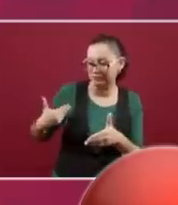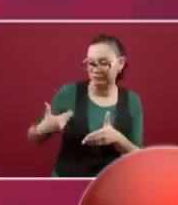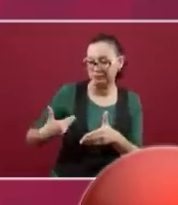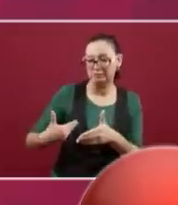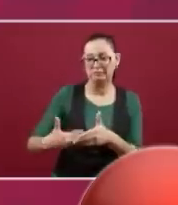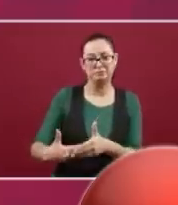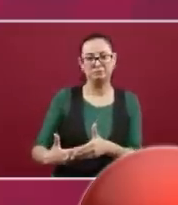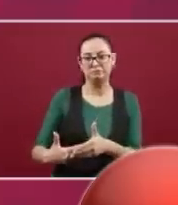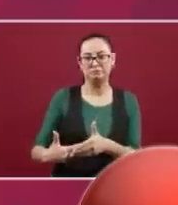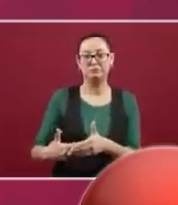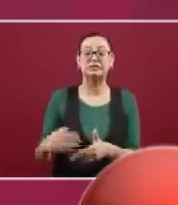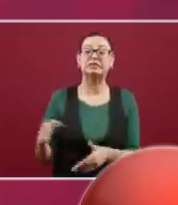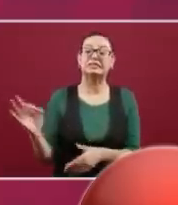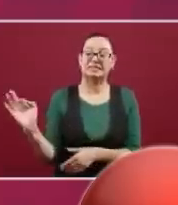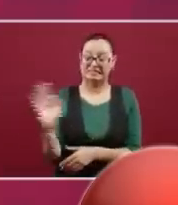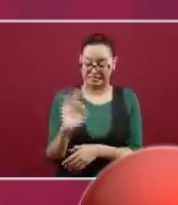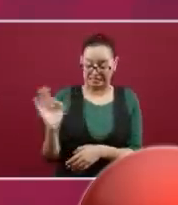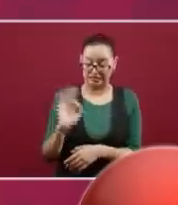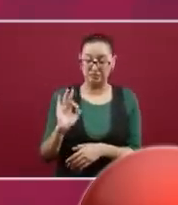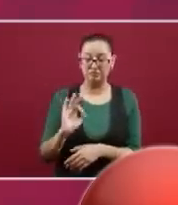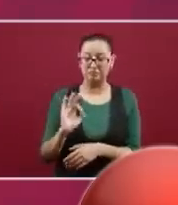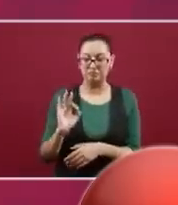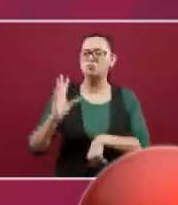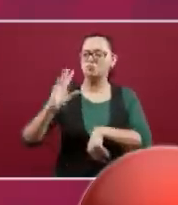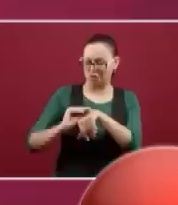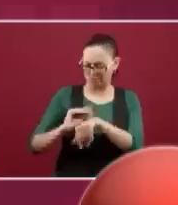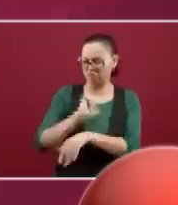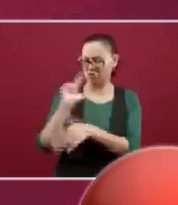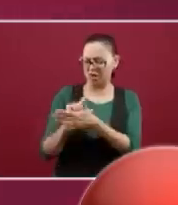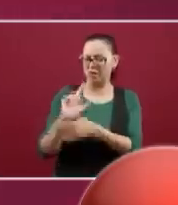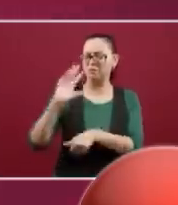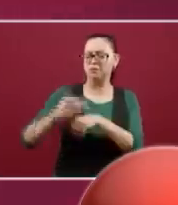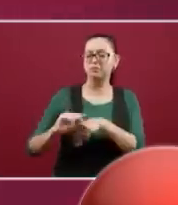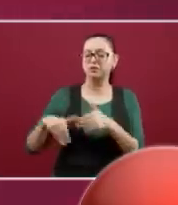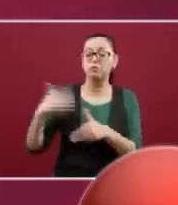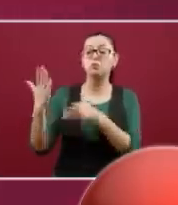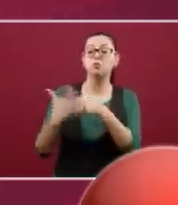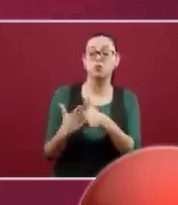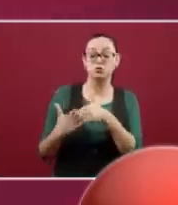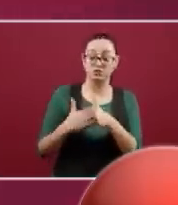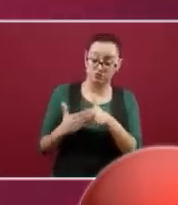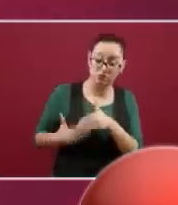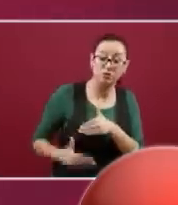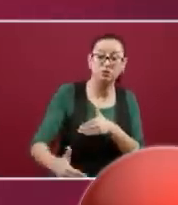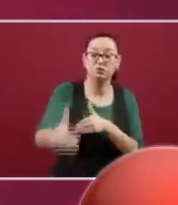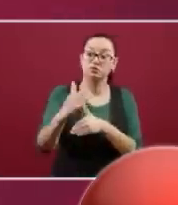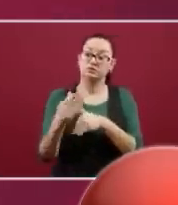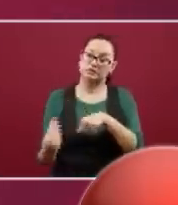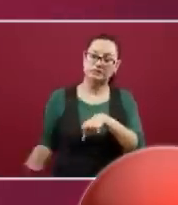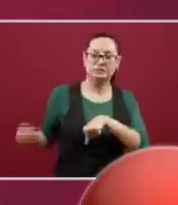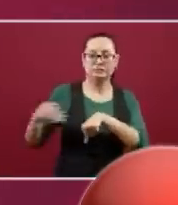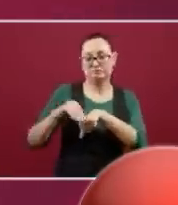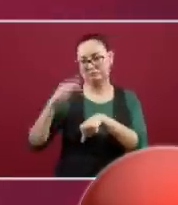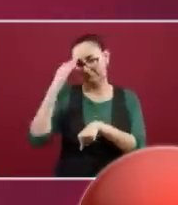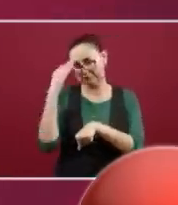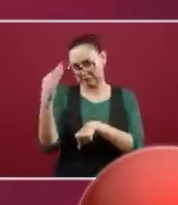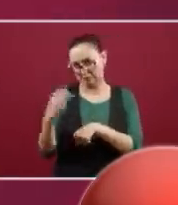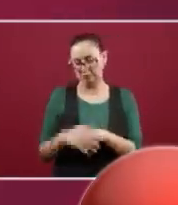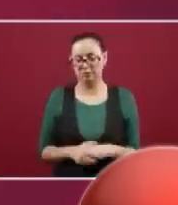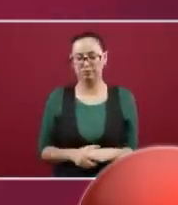es posible, está permitido que se convoque a sesiones extraordinarias.